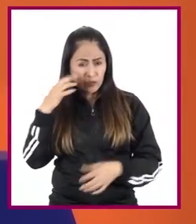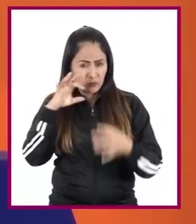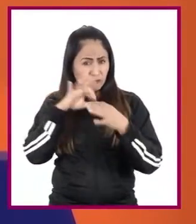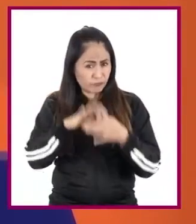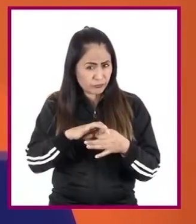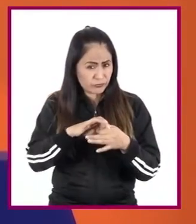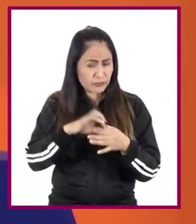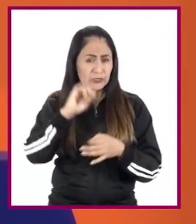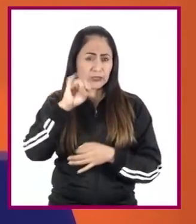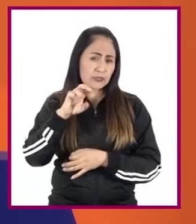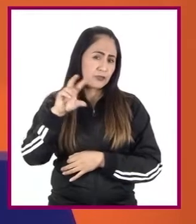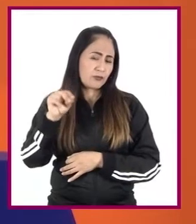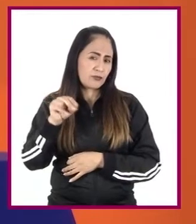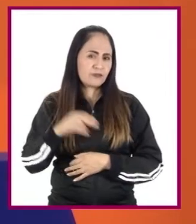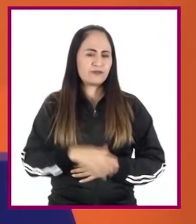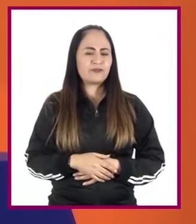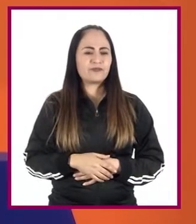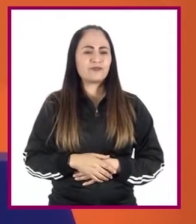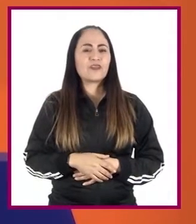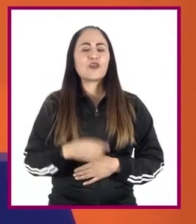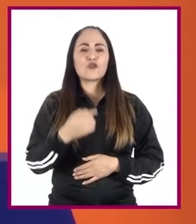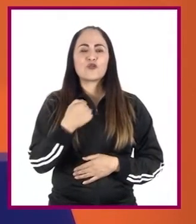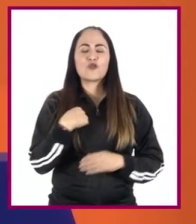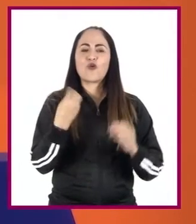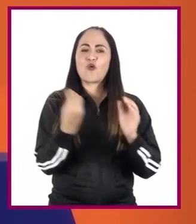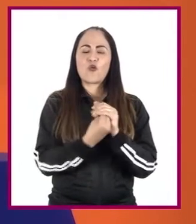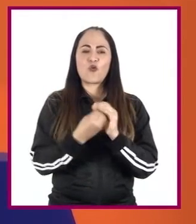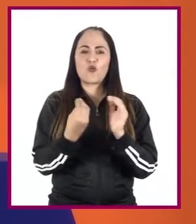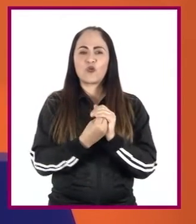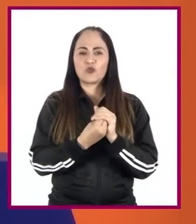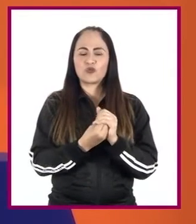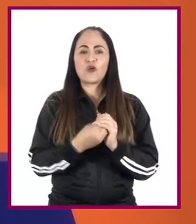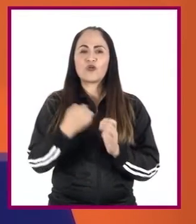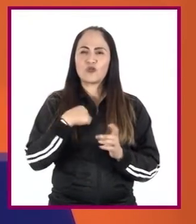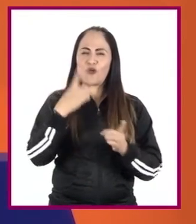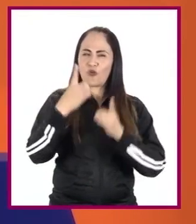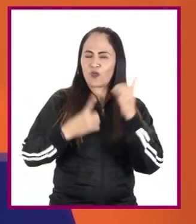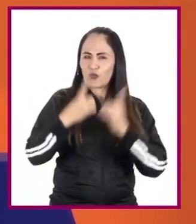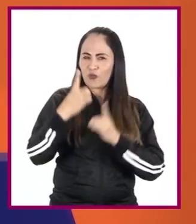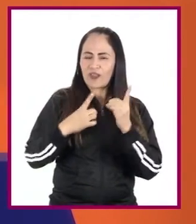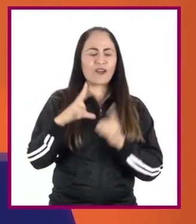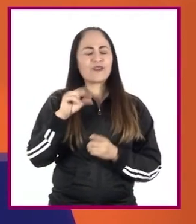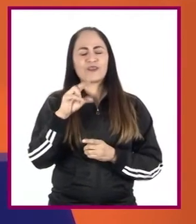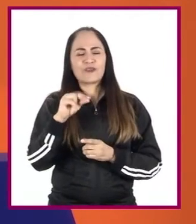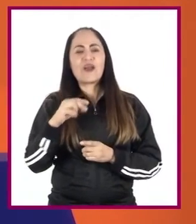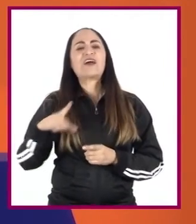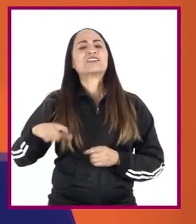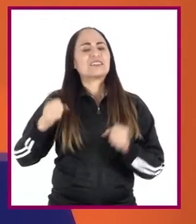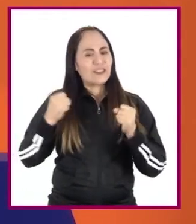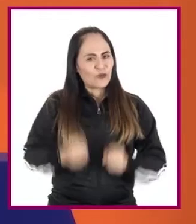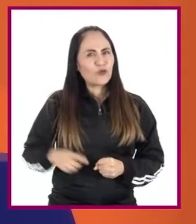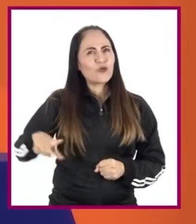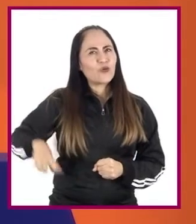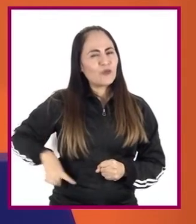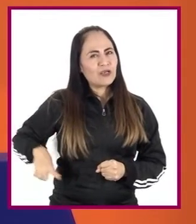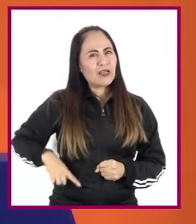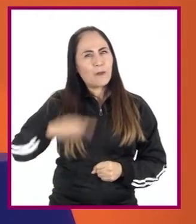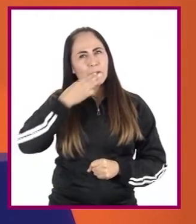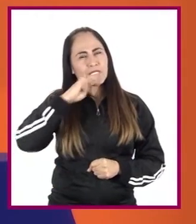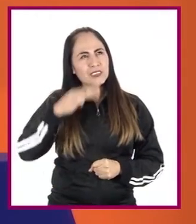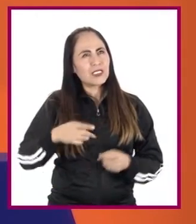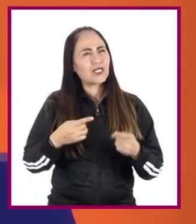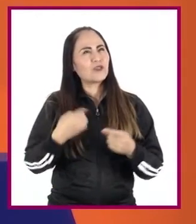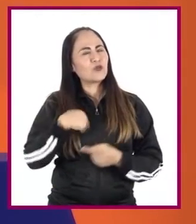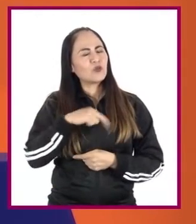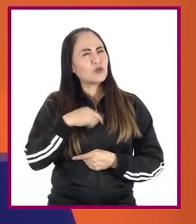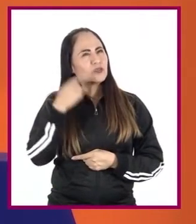Después de esta sesión, profesora, no me queda duda que escucharemos las campañas con otros oídos y prestaremos mucha más atención